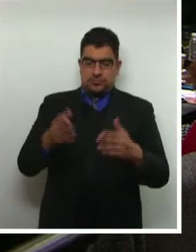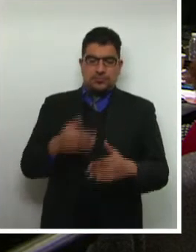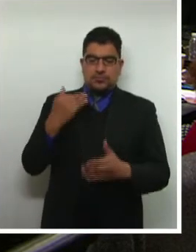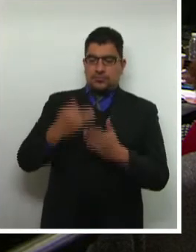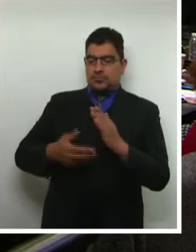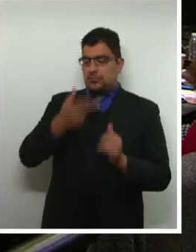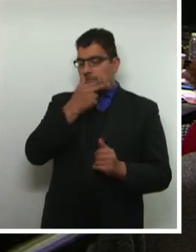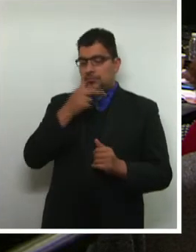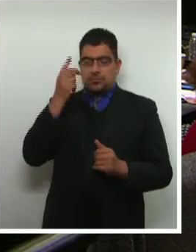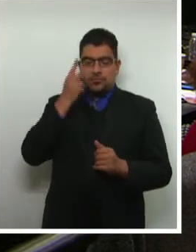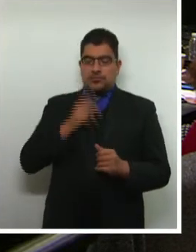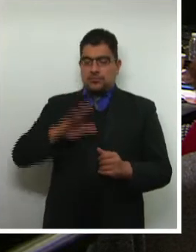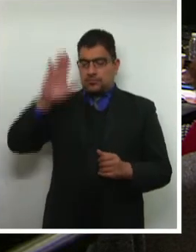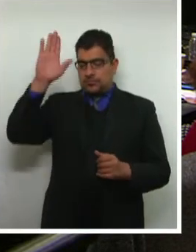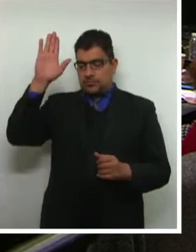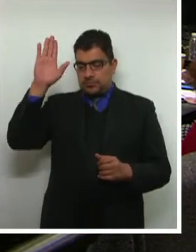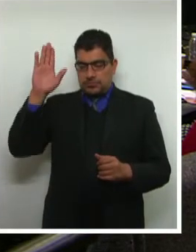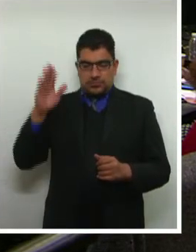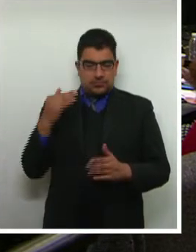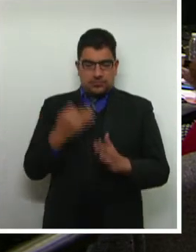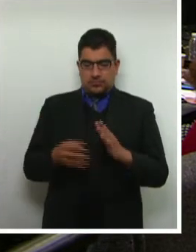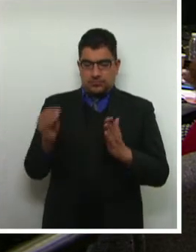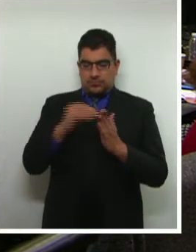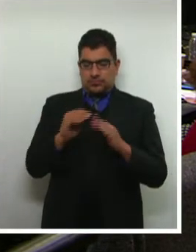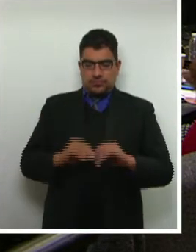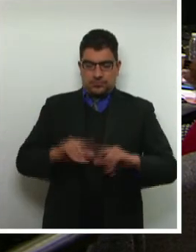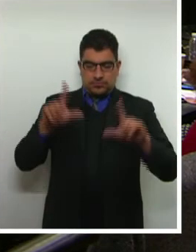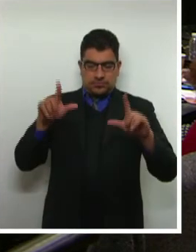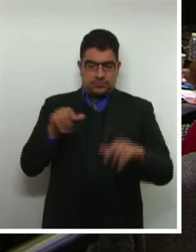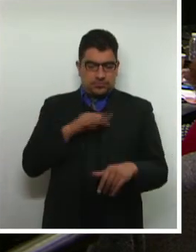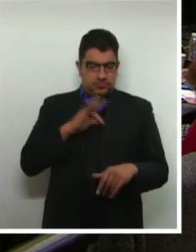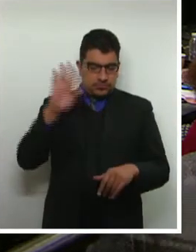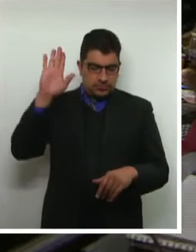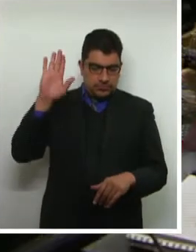algún diputado o diputada emitir su voto en el sistema electrónico?